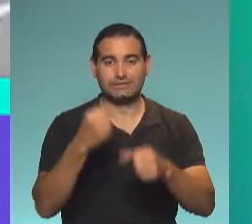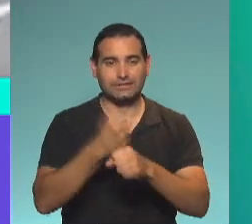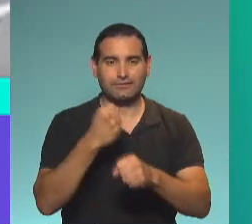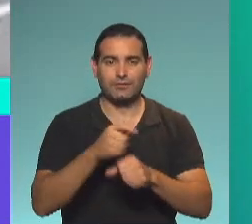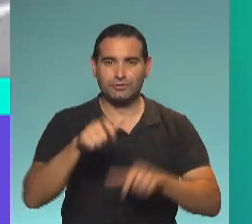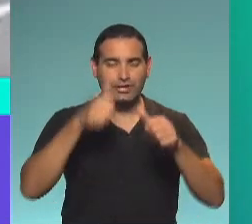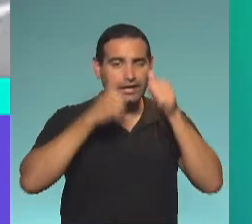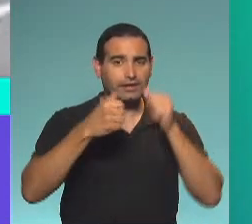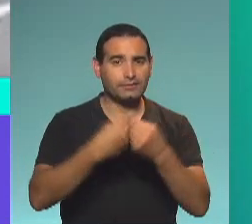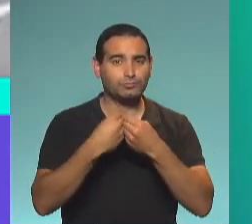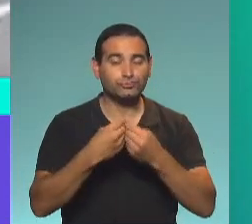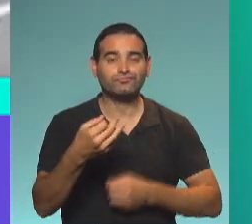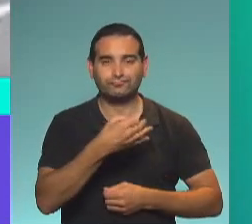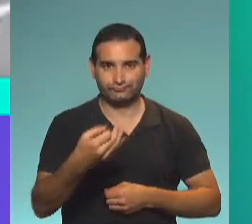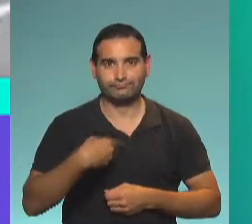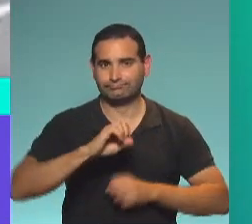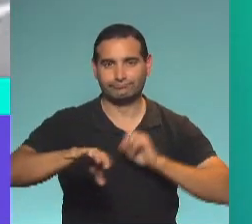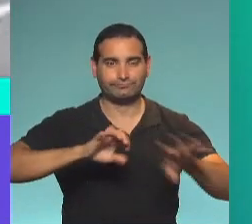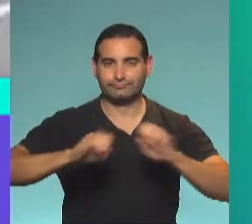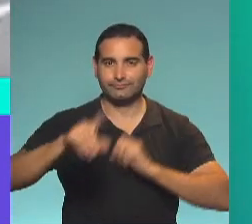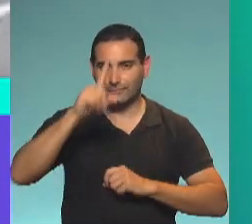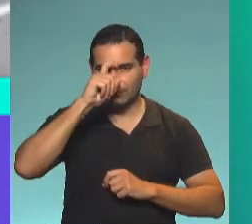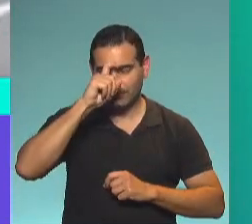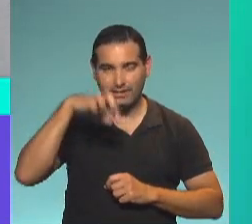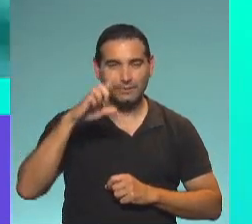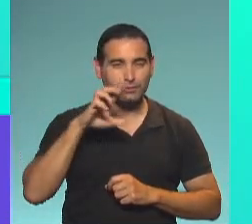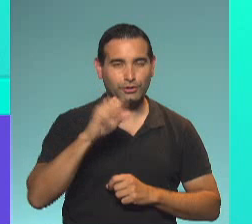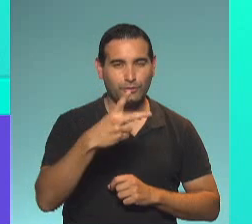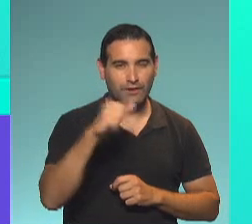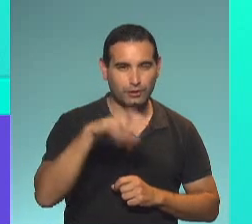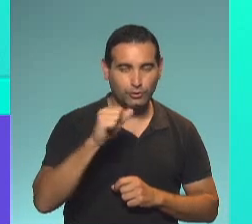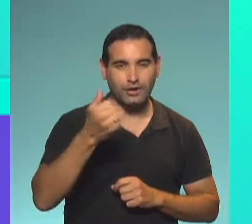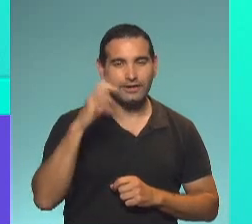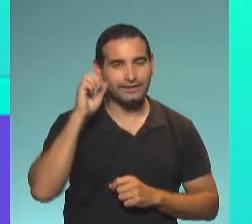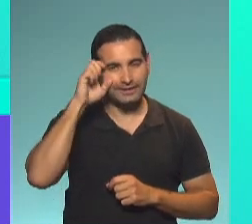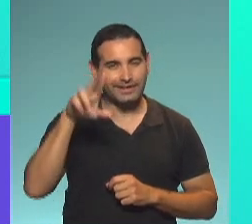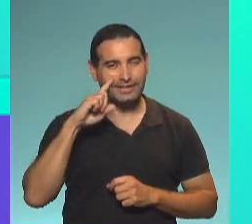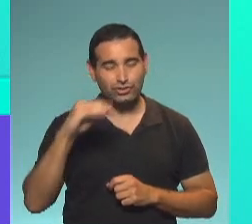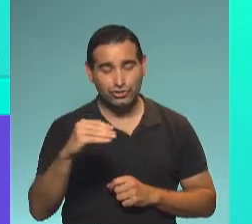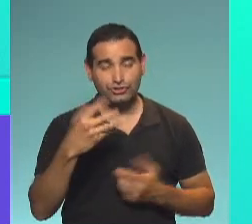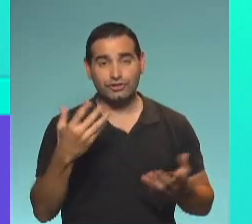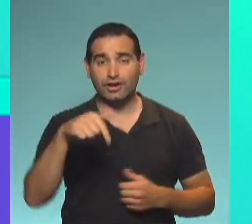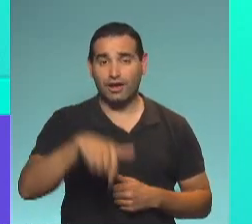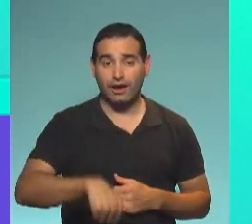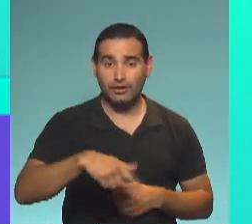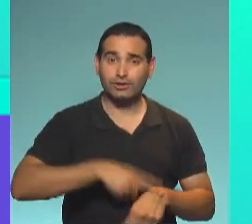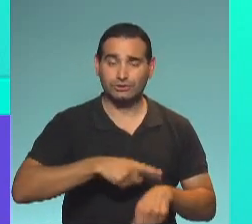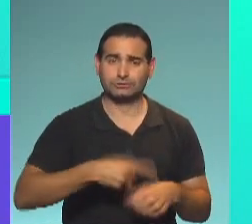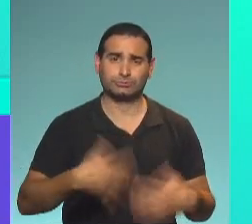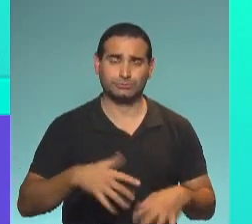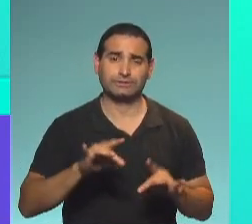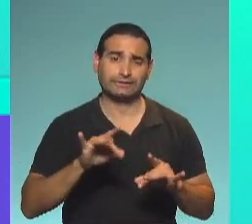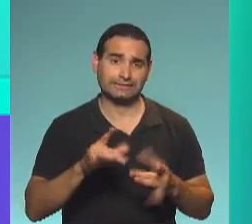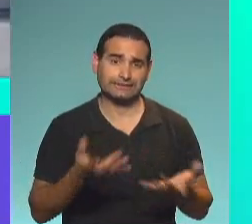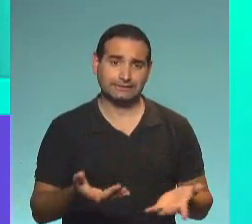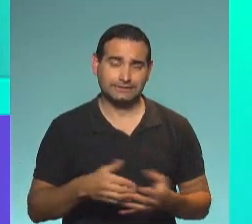varios heridos. Exactamente, que fueron trasladados al Hospital Pirovano, también al Argerich. Y tengamos en cuenta que a esta hora hay complicaciones, obviamente,